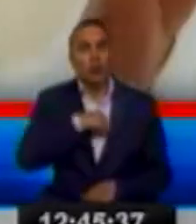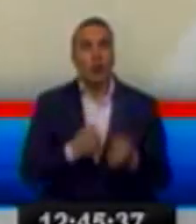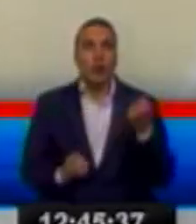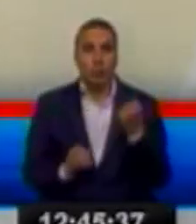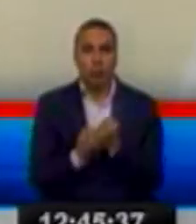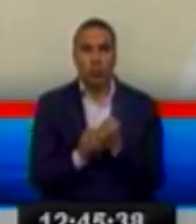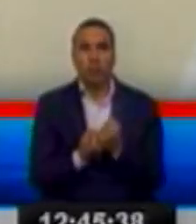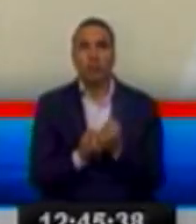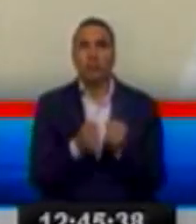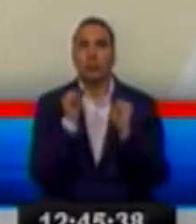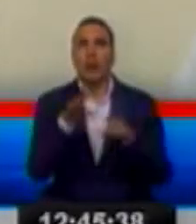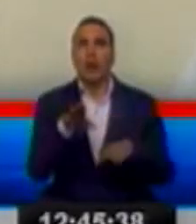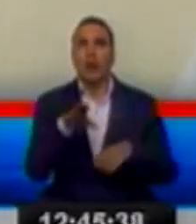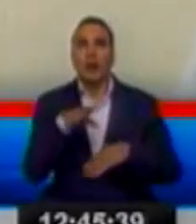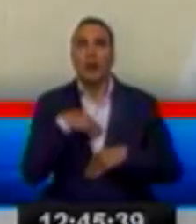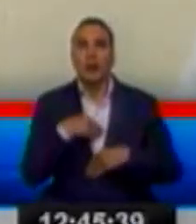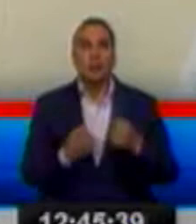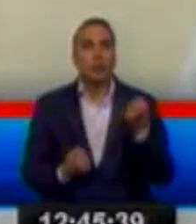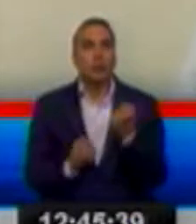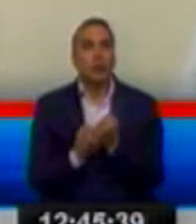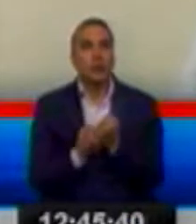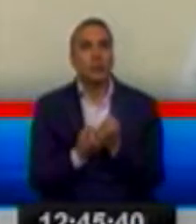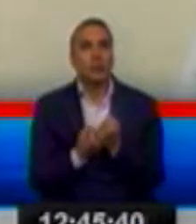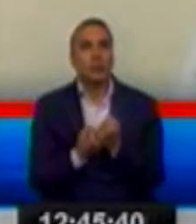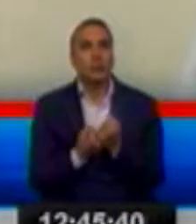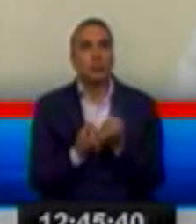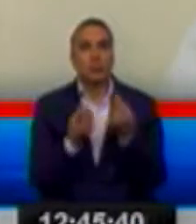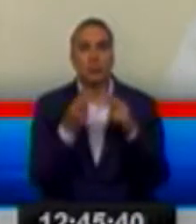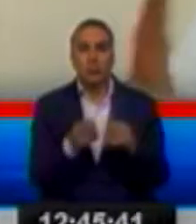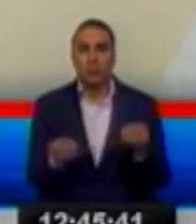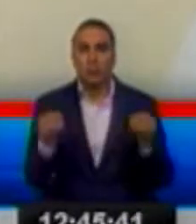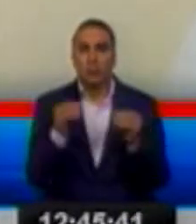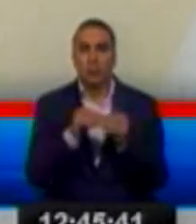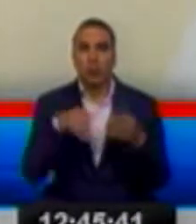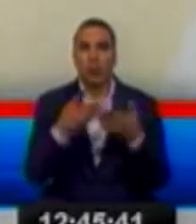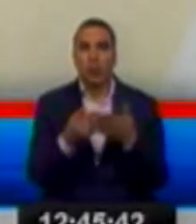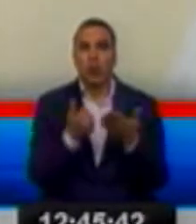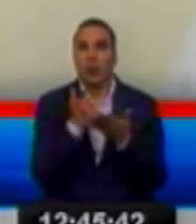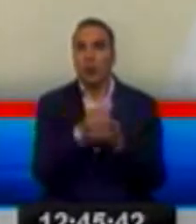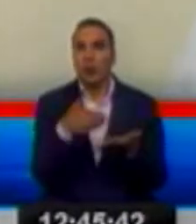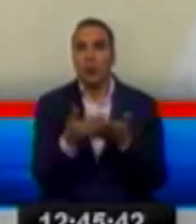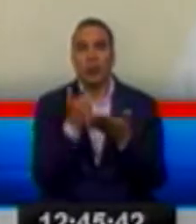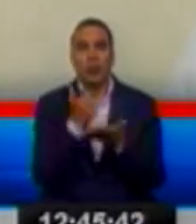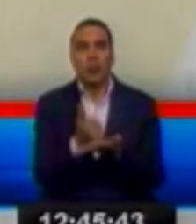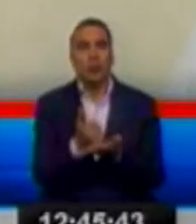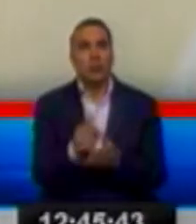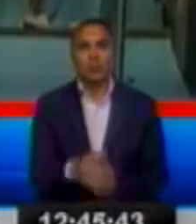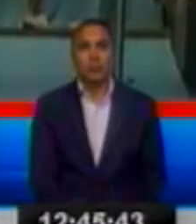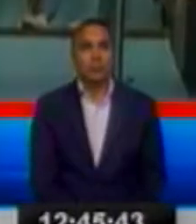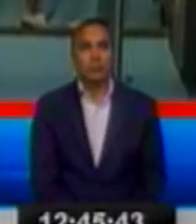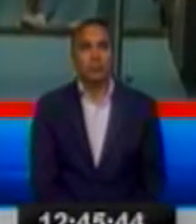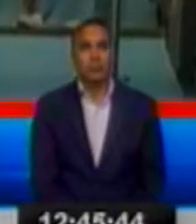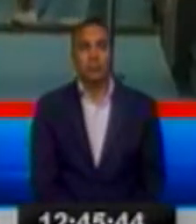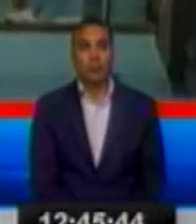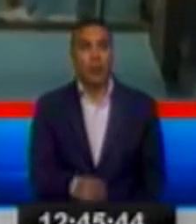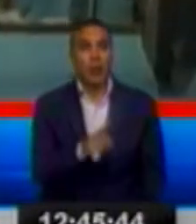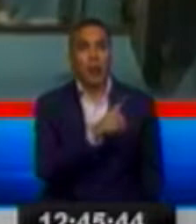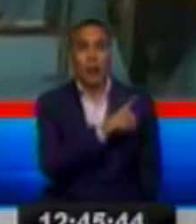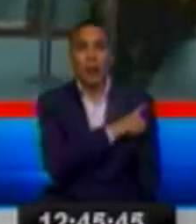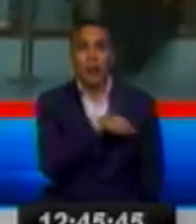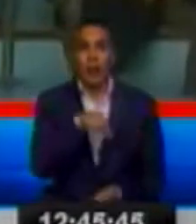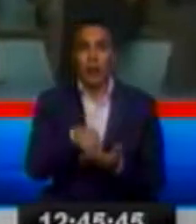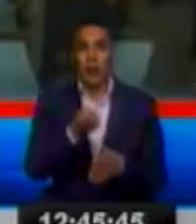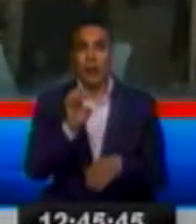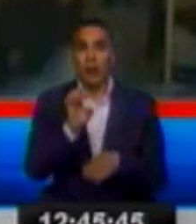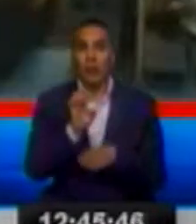estar prestos, inclusive, a proporcionar todos los beneficios de toda la vida. La delegación en nuestro país